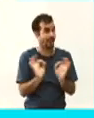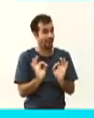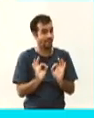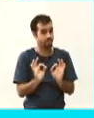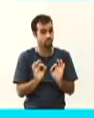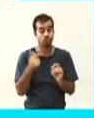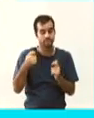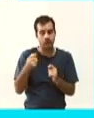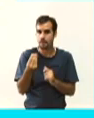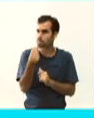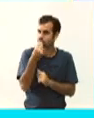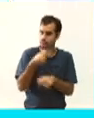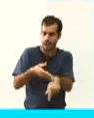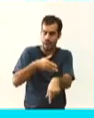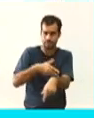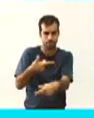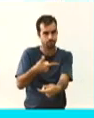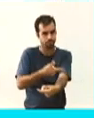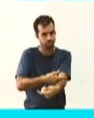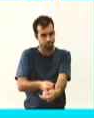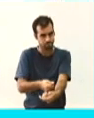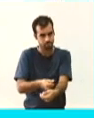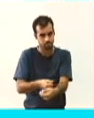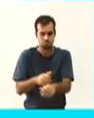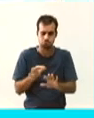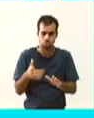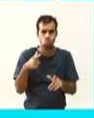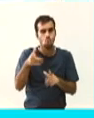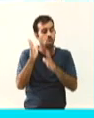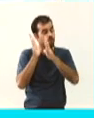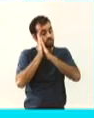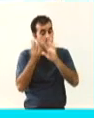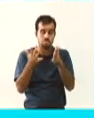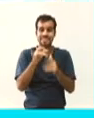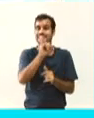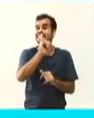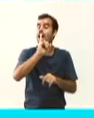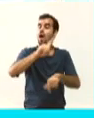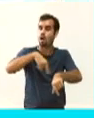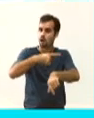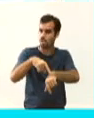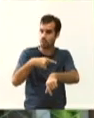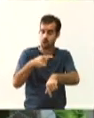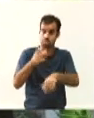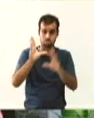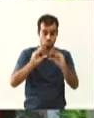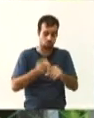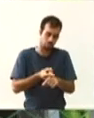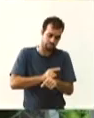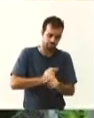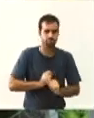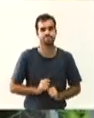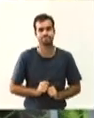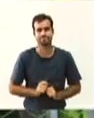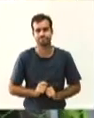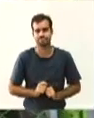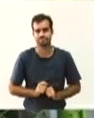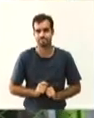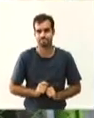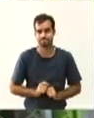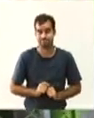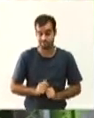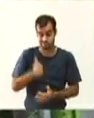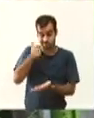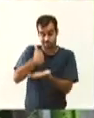manera normal antes de la donación y haber descansado por lo menos 6 horas la noche anterior. Desde el Banco Municipal de Sangre de